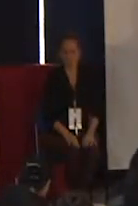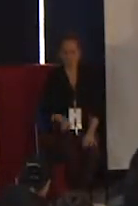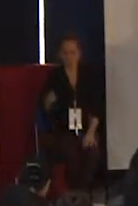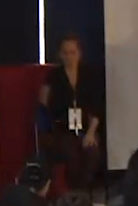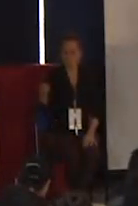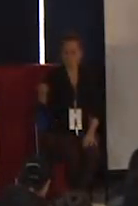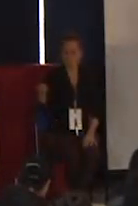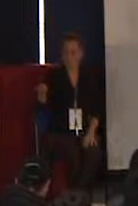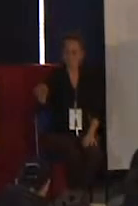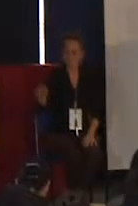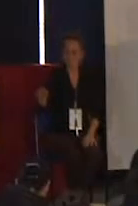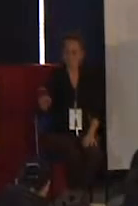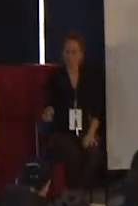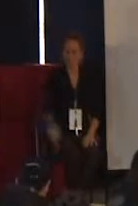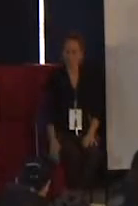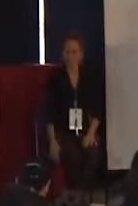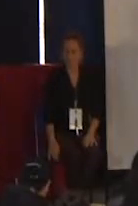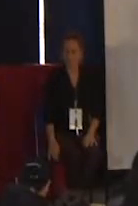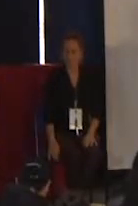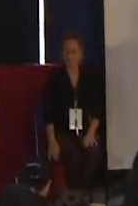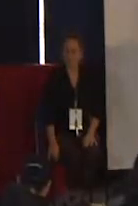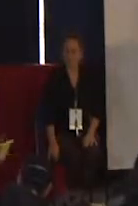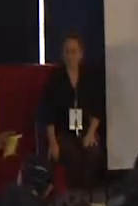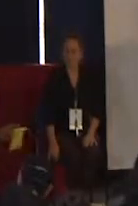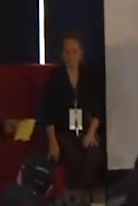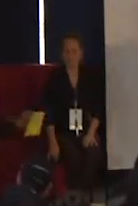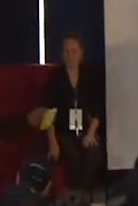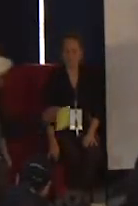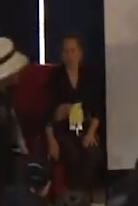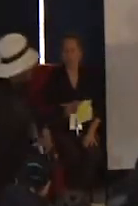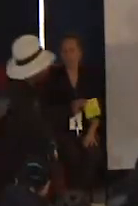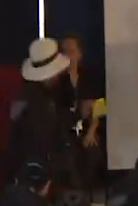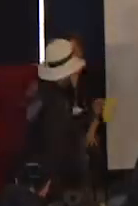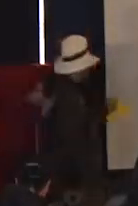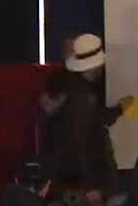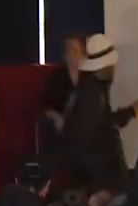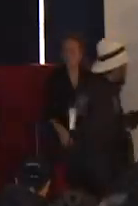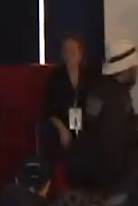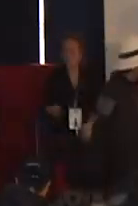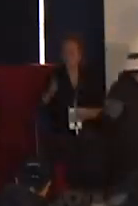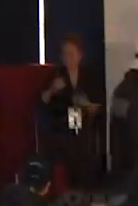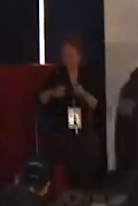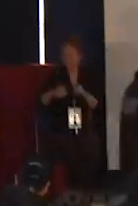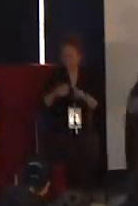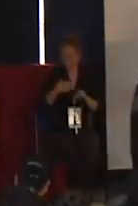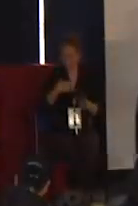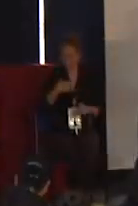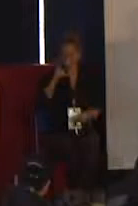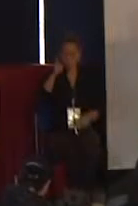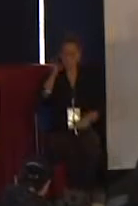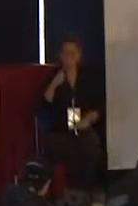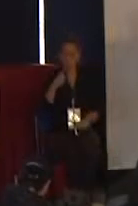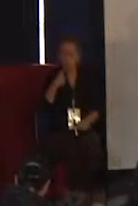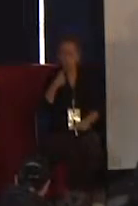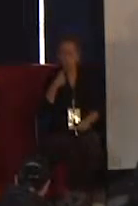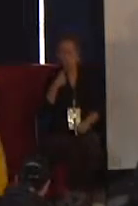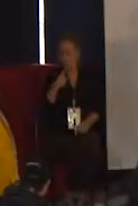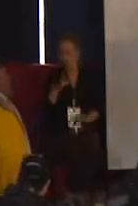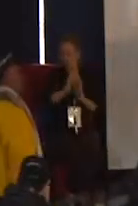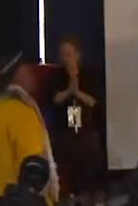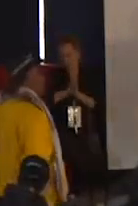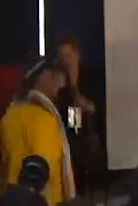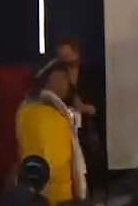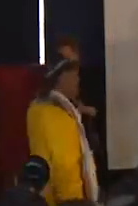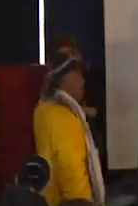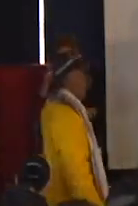el cerebro. ¿Quién sigue? Por acá. Bueno, mi nombre es Adriana Sol. Aunque yo